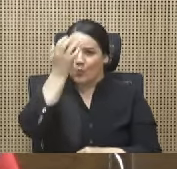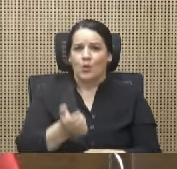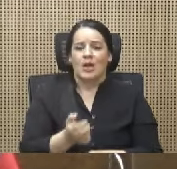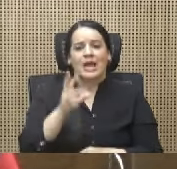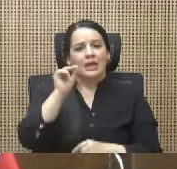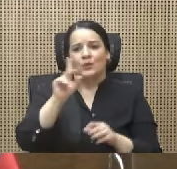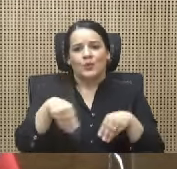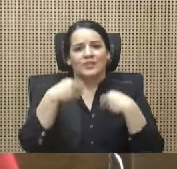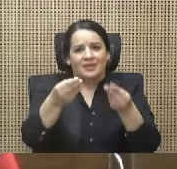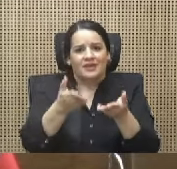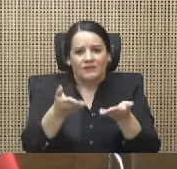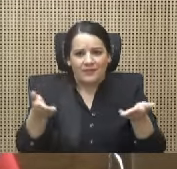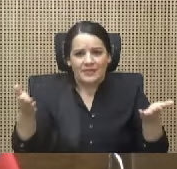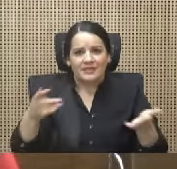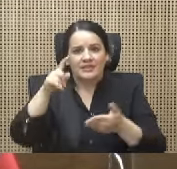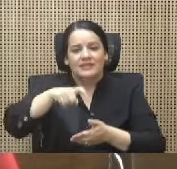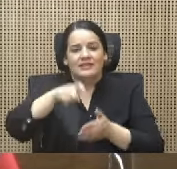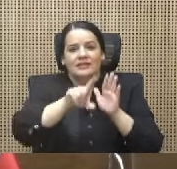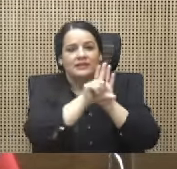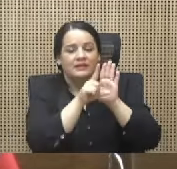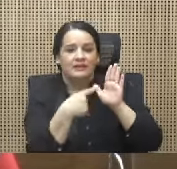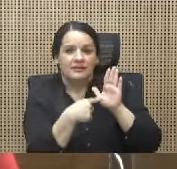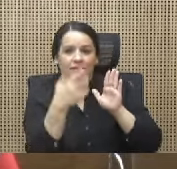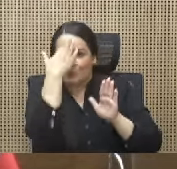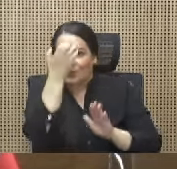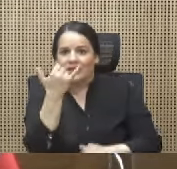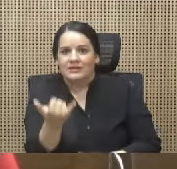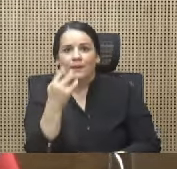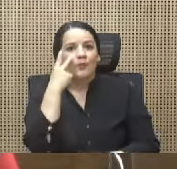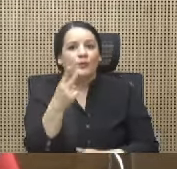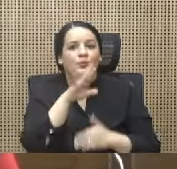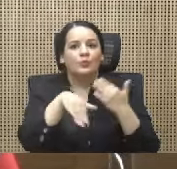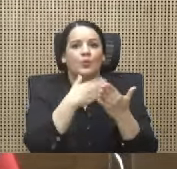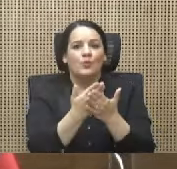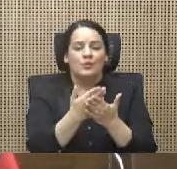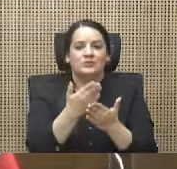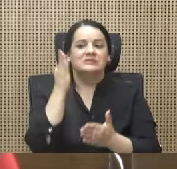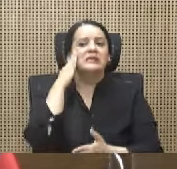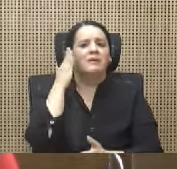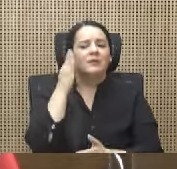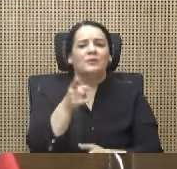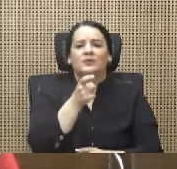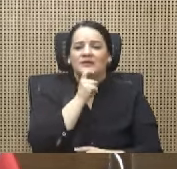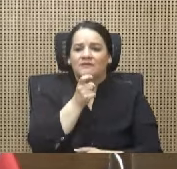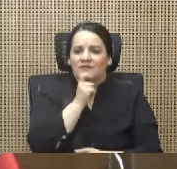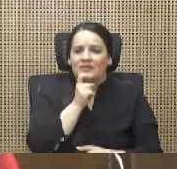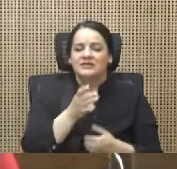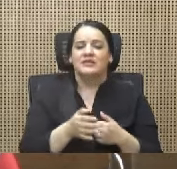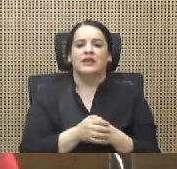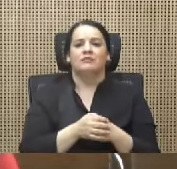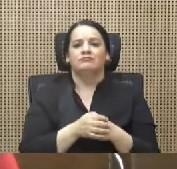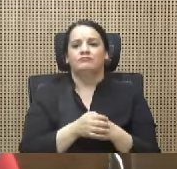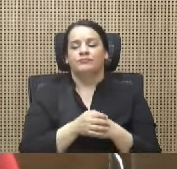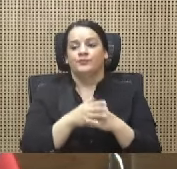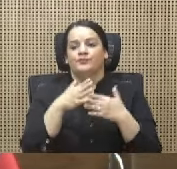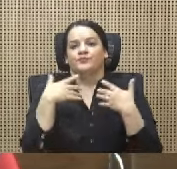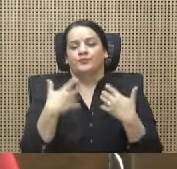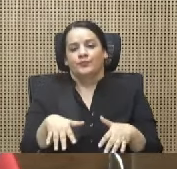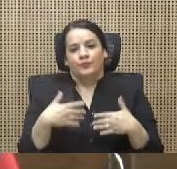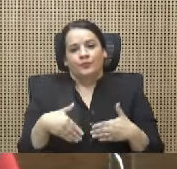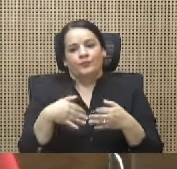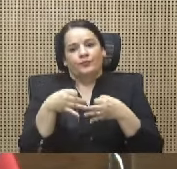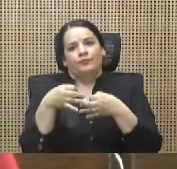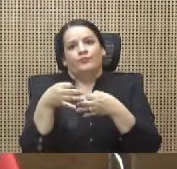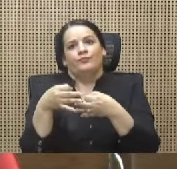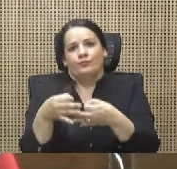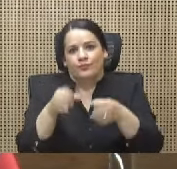demos las herramientas necesarias a una ley, porque ya hemos visto, aquí todos sabemos lo difícil, lo extenso que se puede tomar